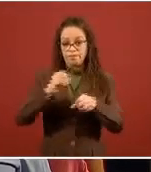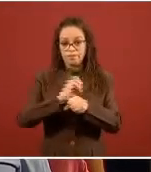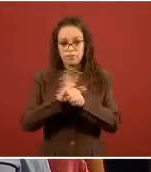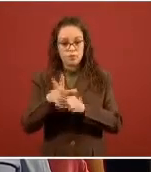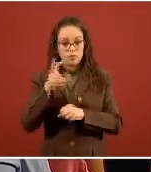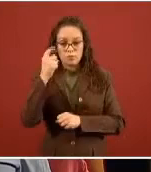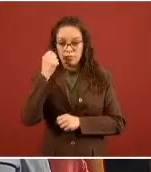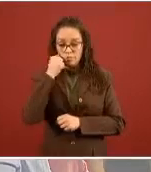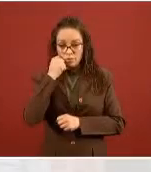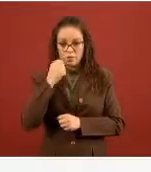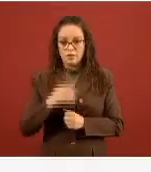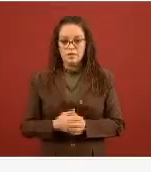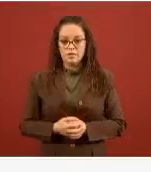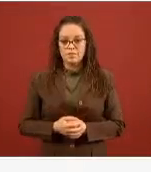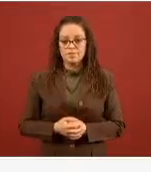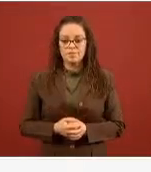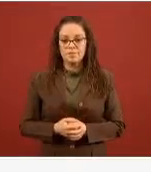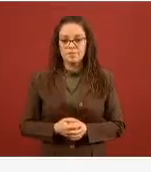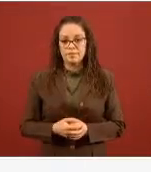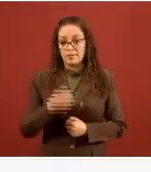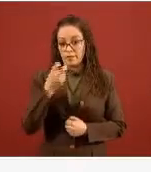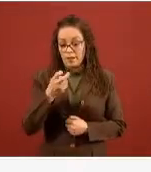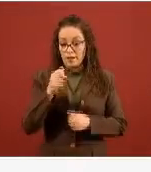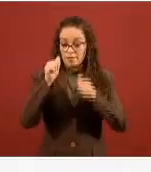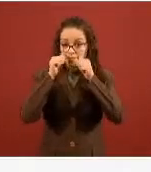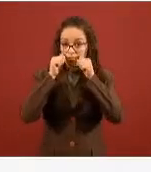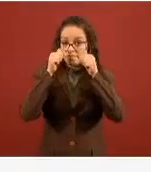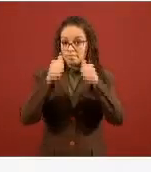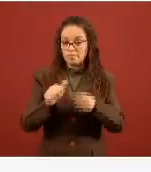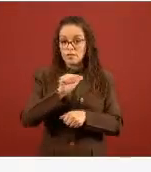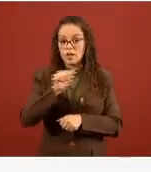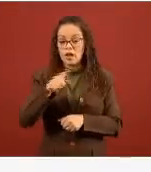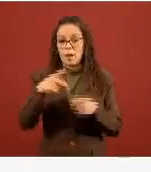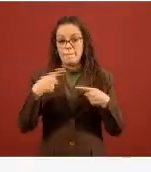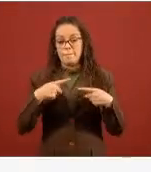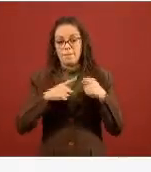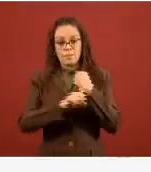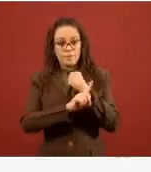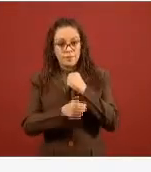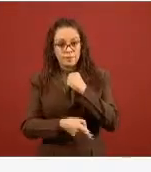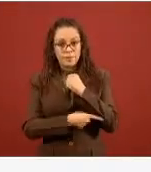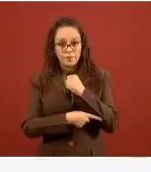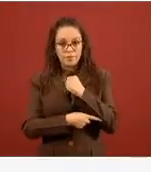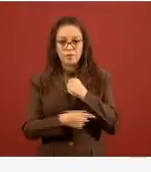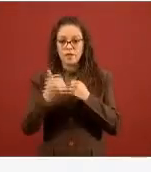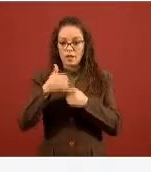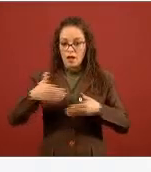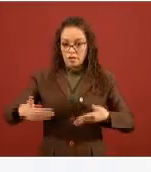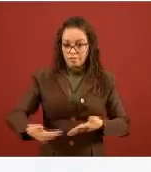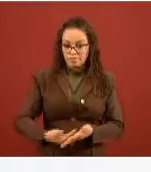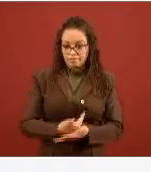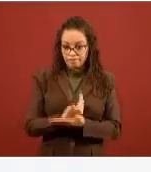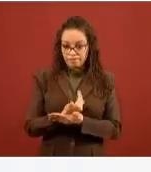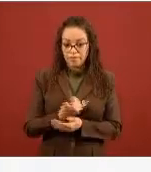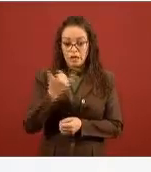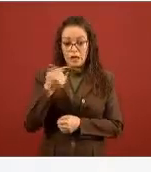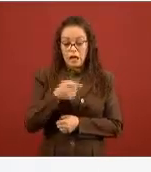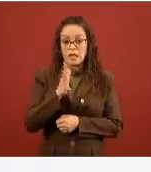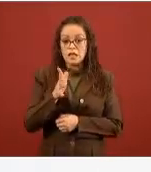dentro de esta perspectiva, la atención al embarazo, al parto, el puerperio y al recién